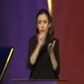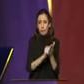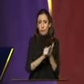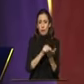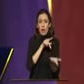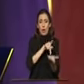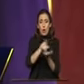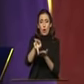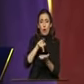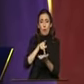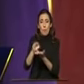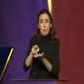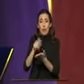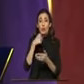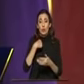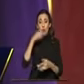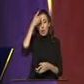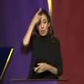copago,